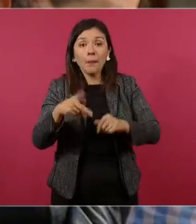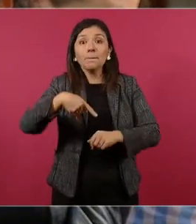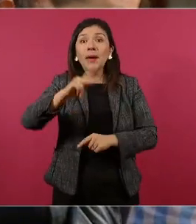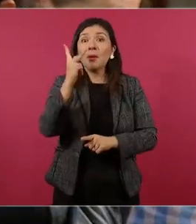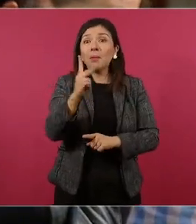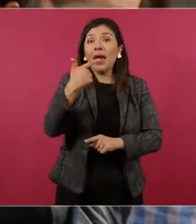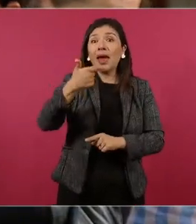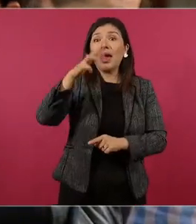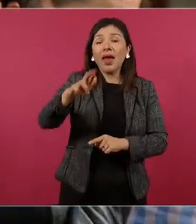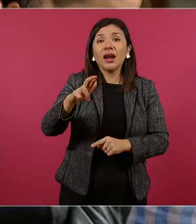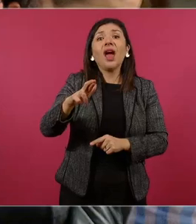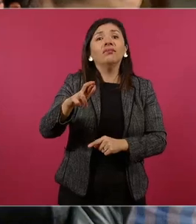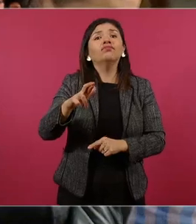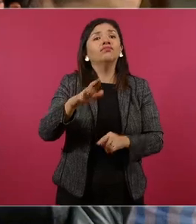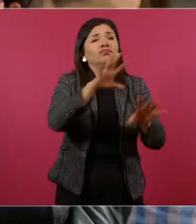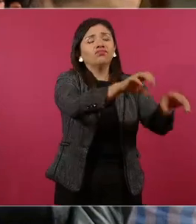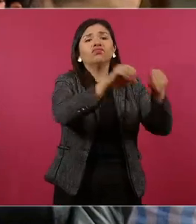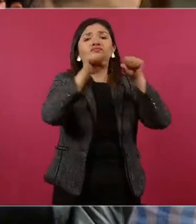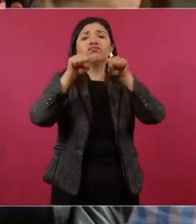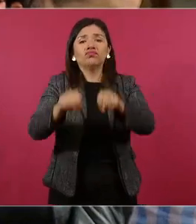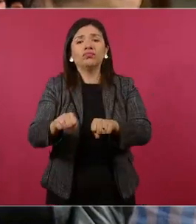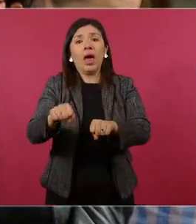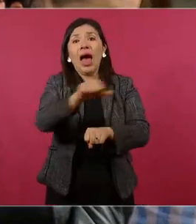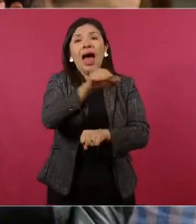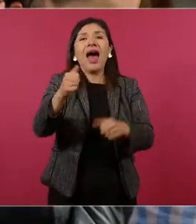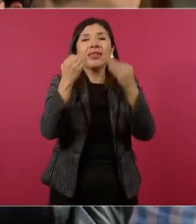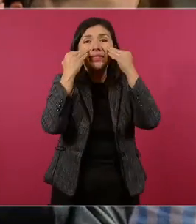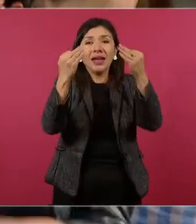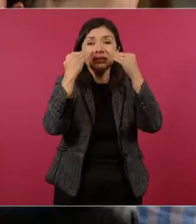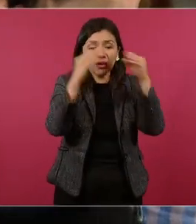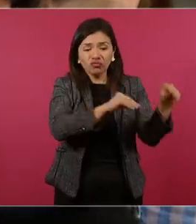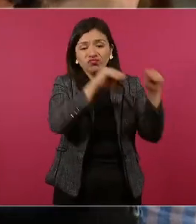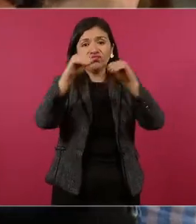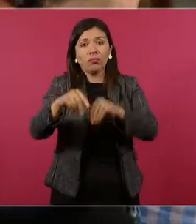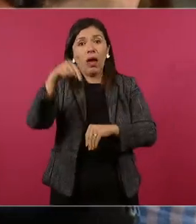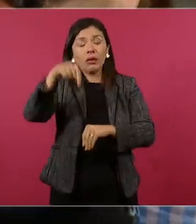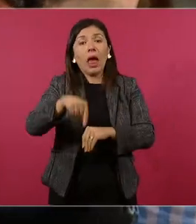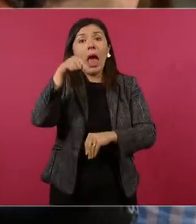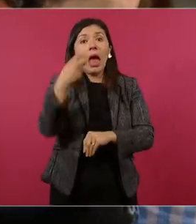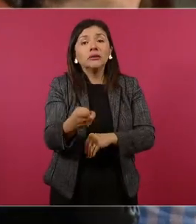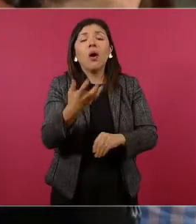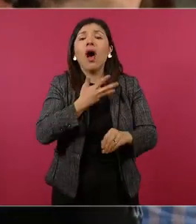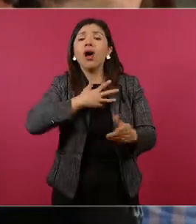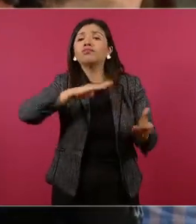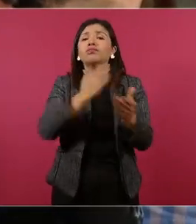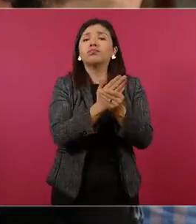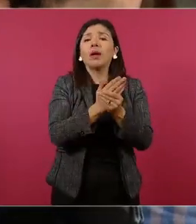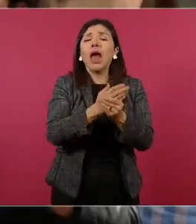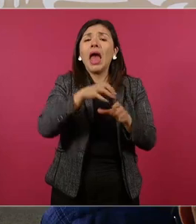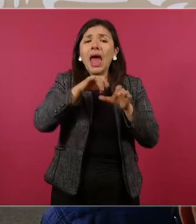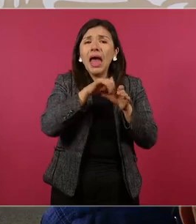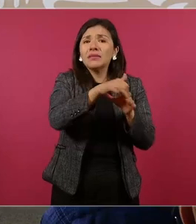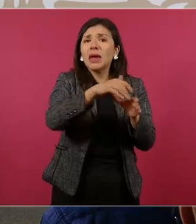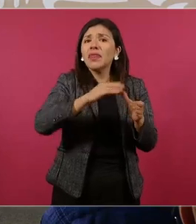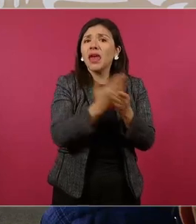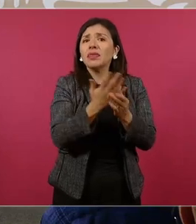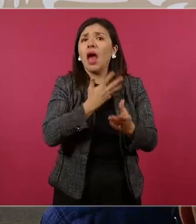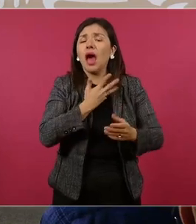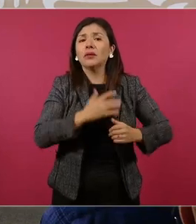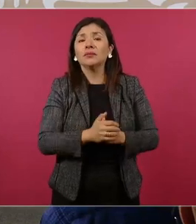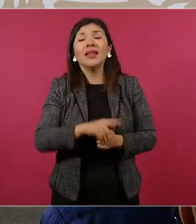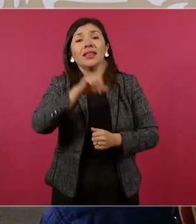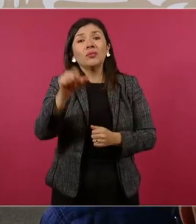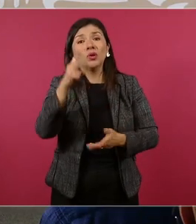PGR llega y se lo trae a los presuntos testigos acá y bueno y ahí se arma un expediente es lo que alegan ellos el